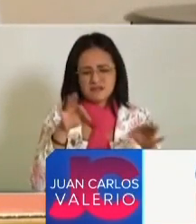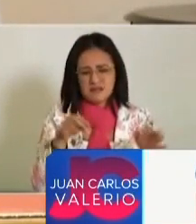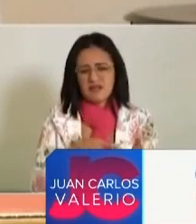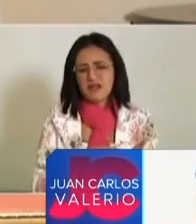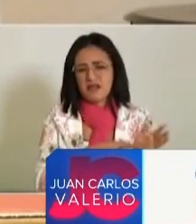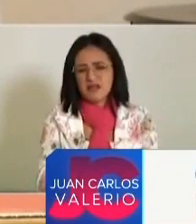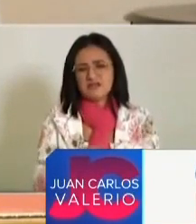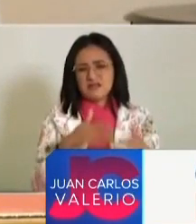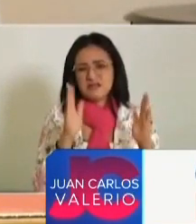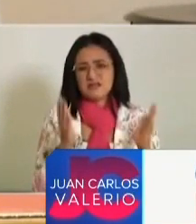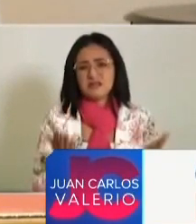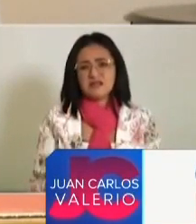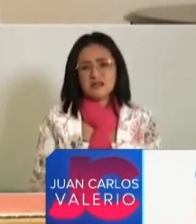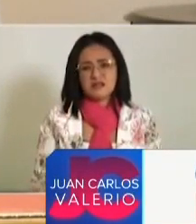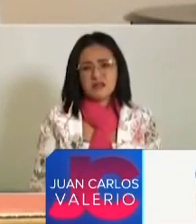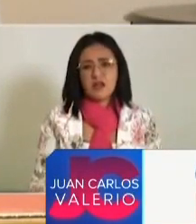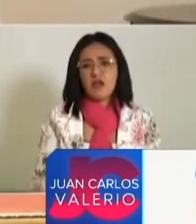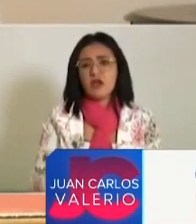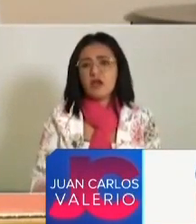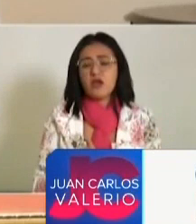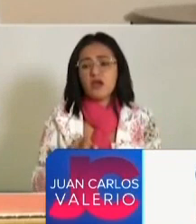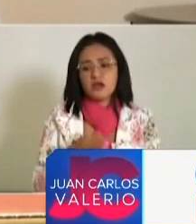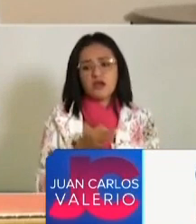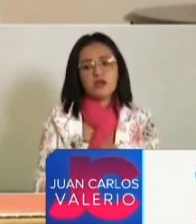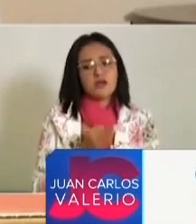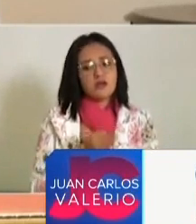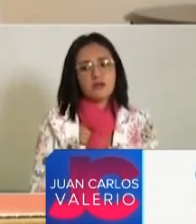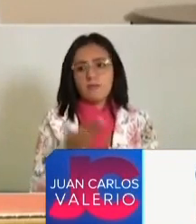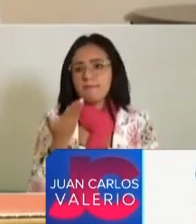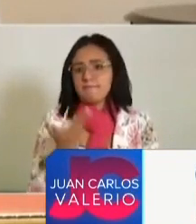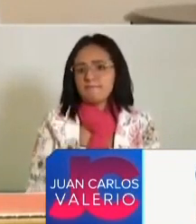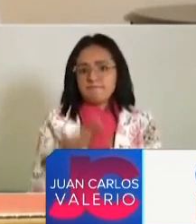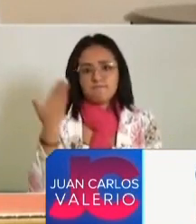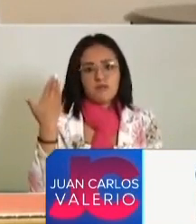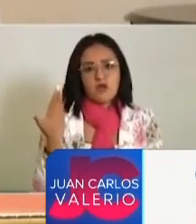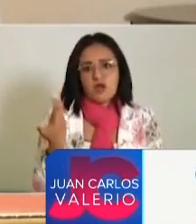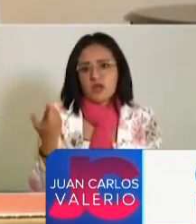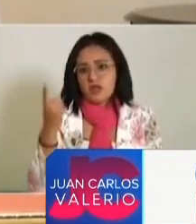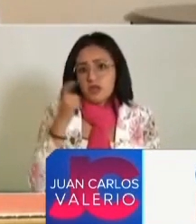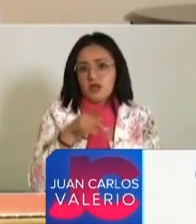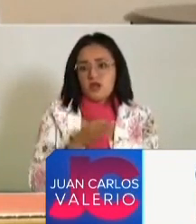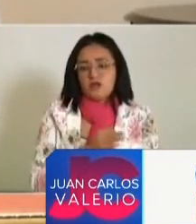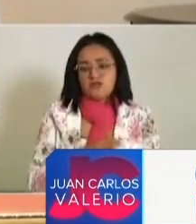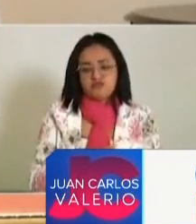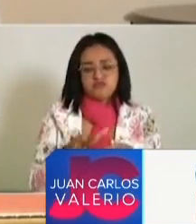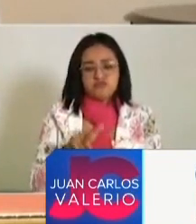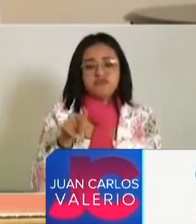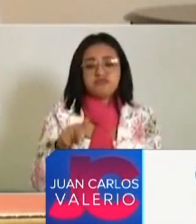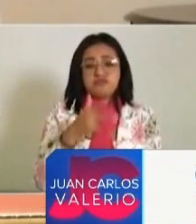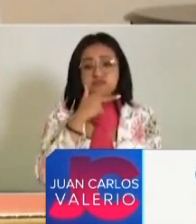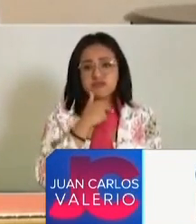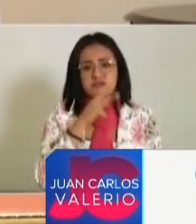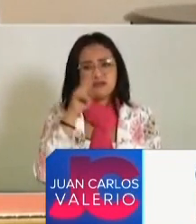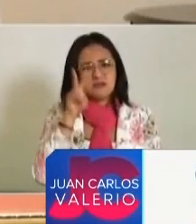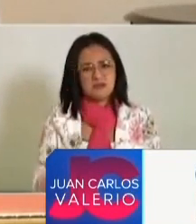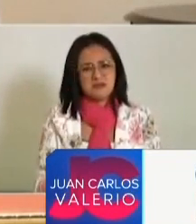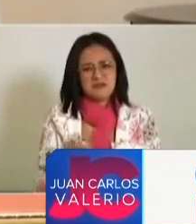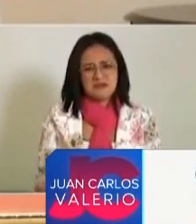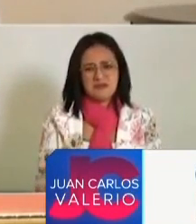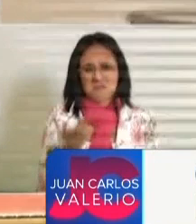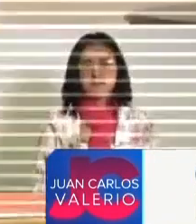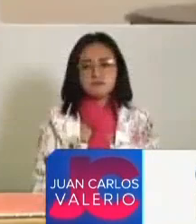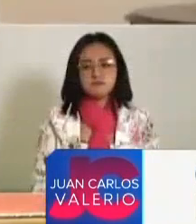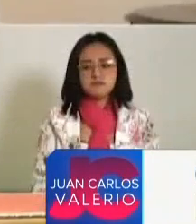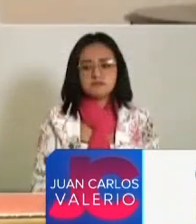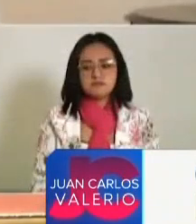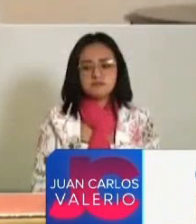falso, expedir un documento falso en un caso tan connotado y tan mencionado? Es un verdadero suicida